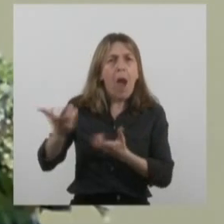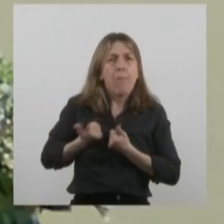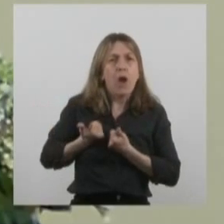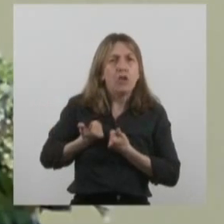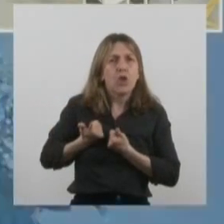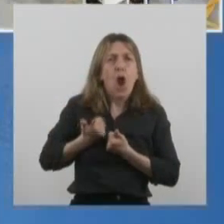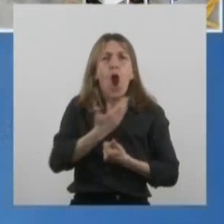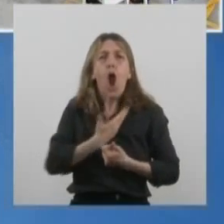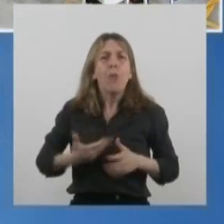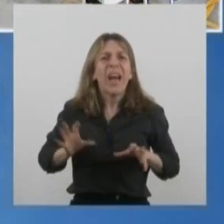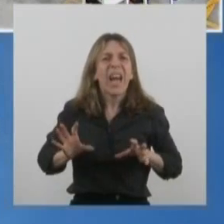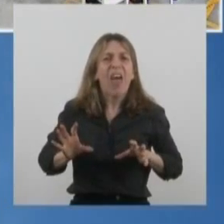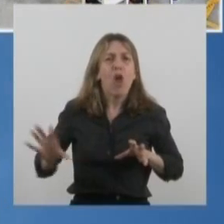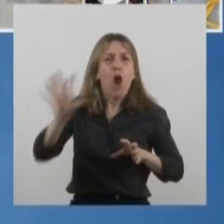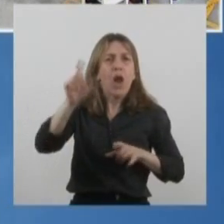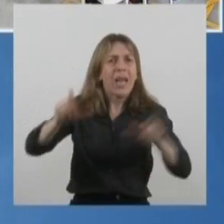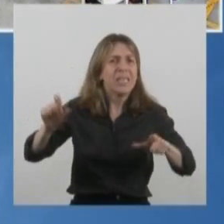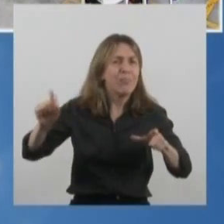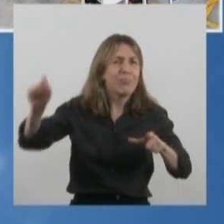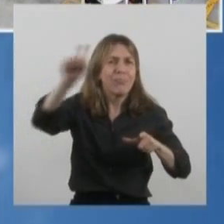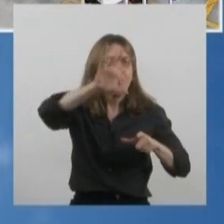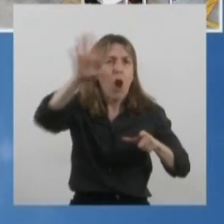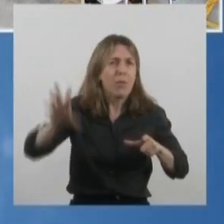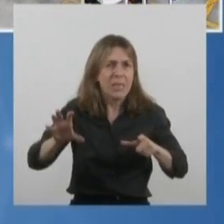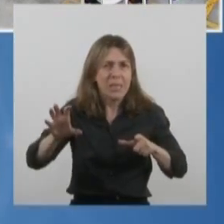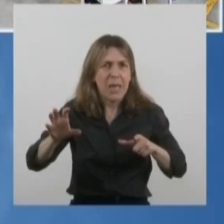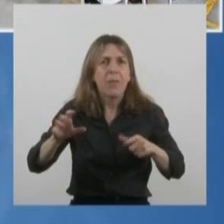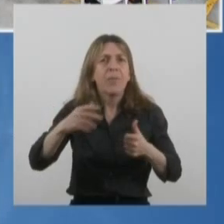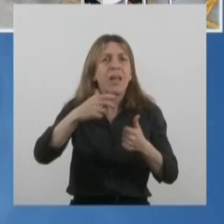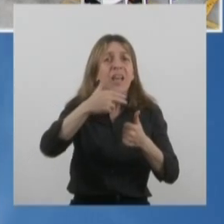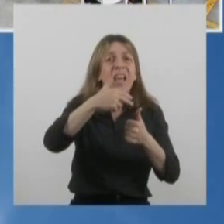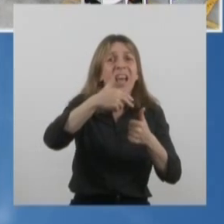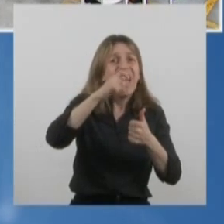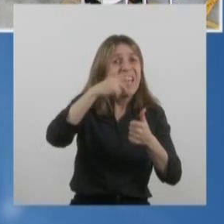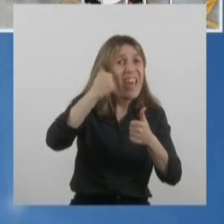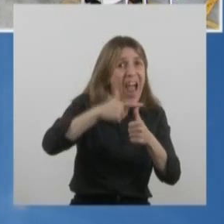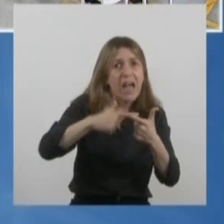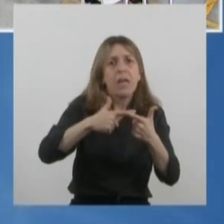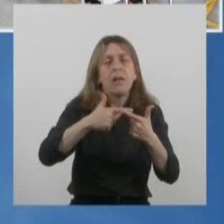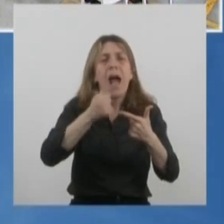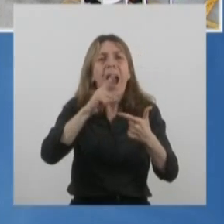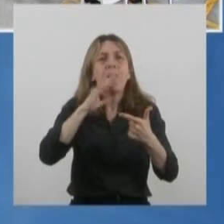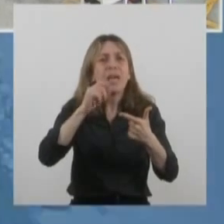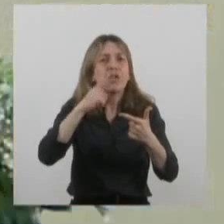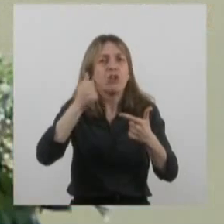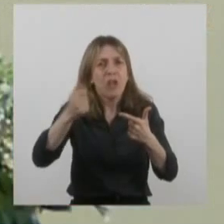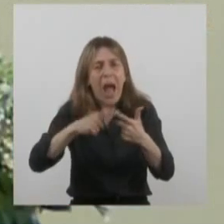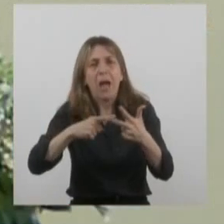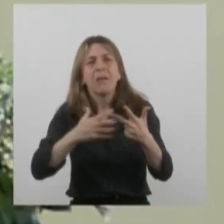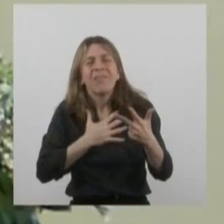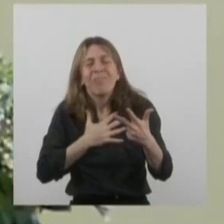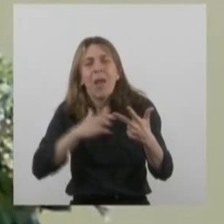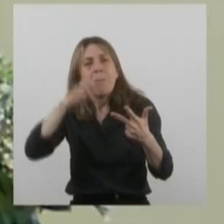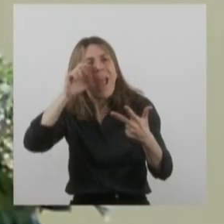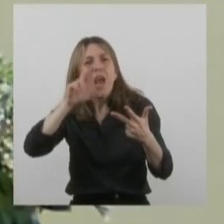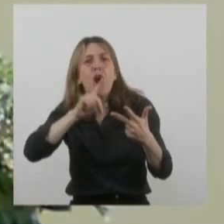grandes gobernadores en cada provincia. Lo veo allí a Sergio Uñac, a Alberto Rodríguez Saá, a mi querido Omar